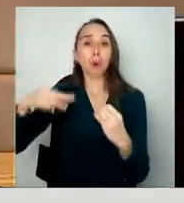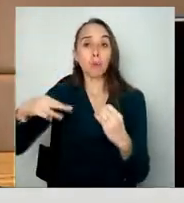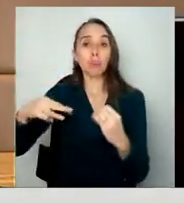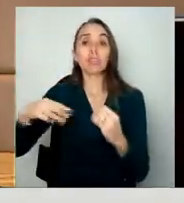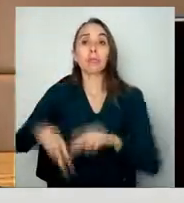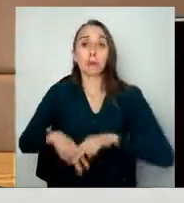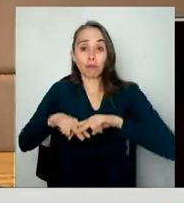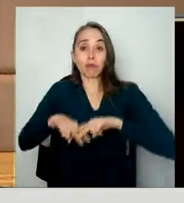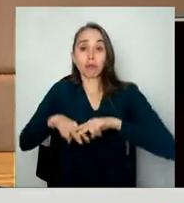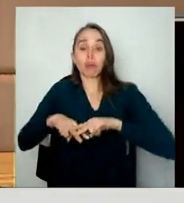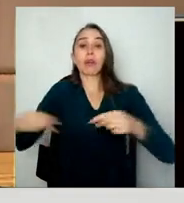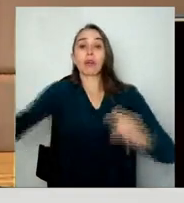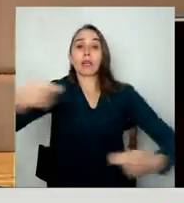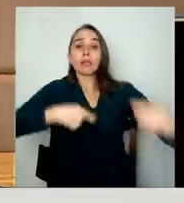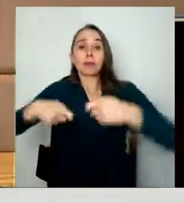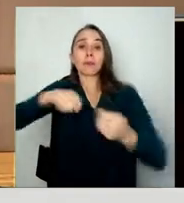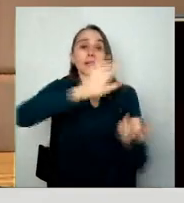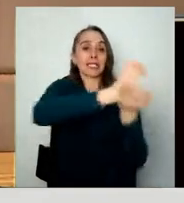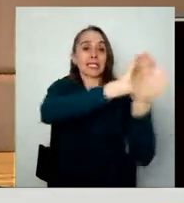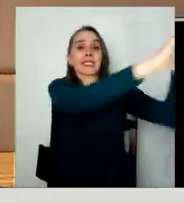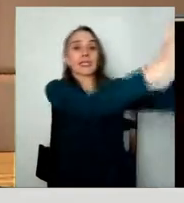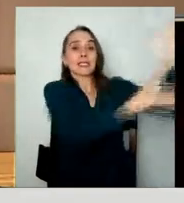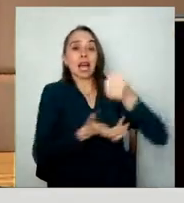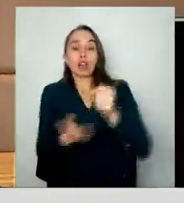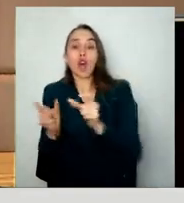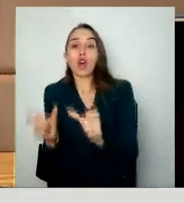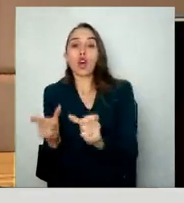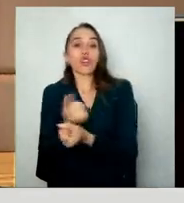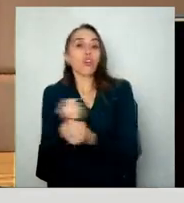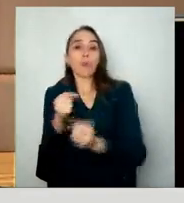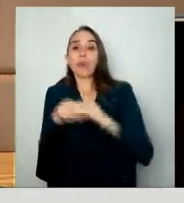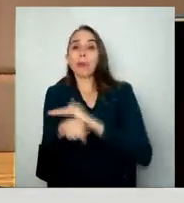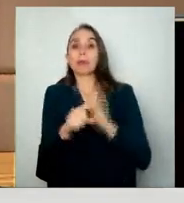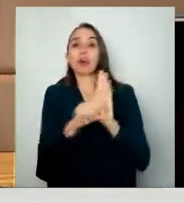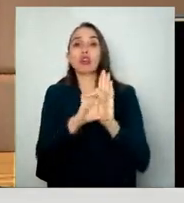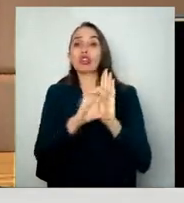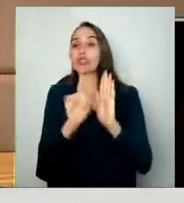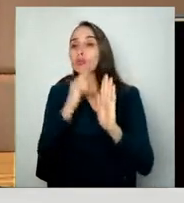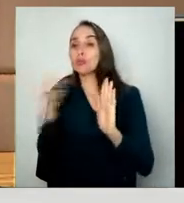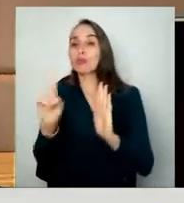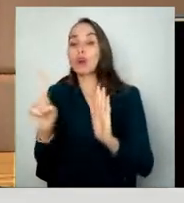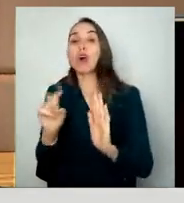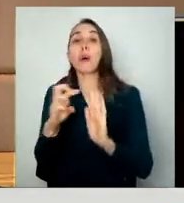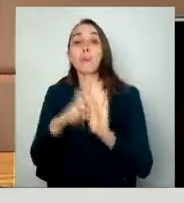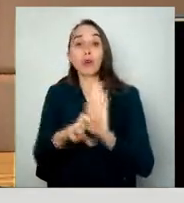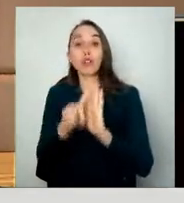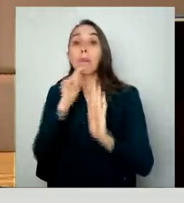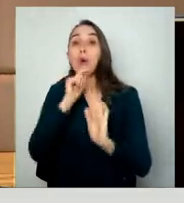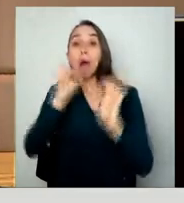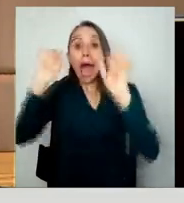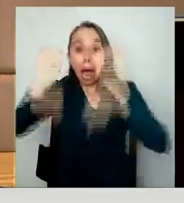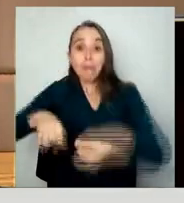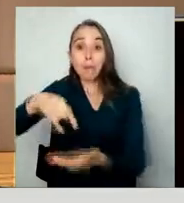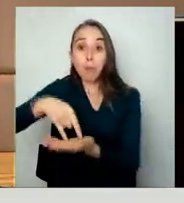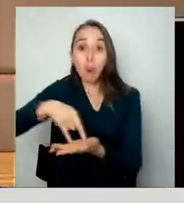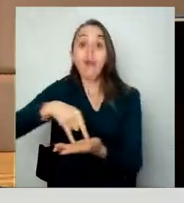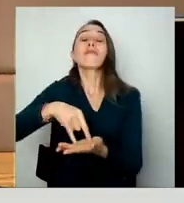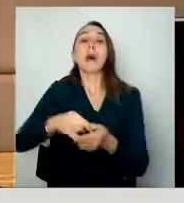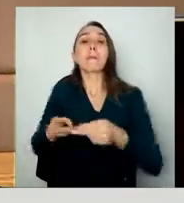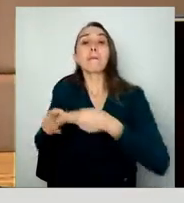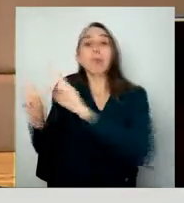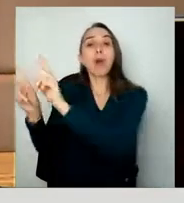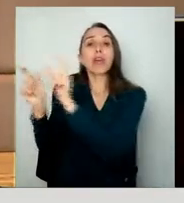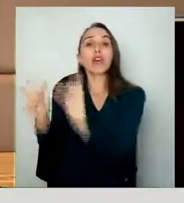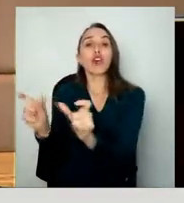presupuesto de la nación pero la contraloría no podía entrar en la aprobar este proyecto de ley para que la contraloría